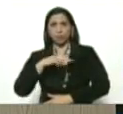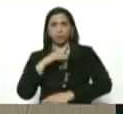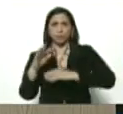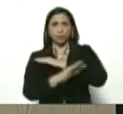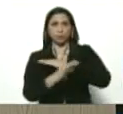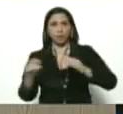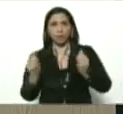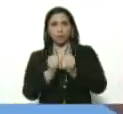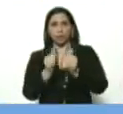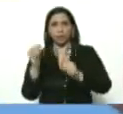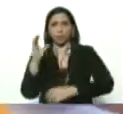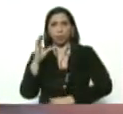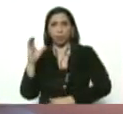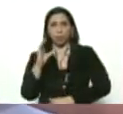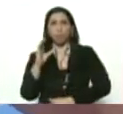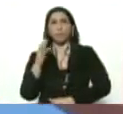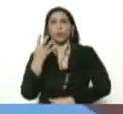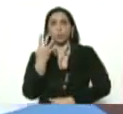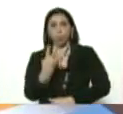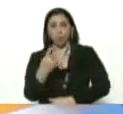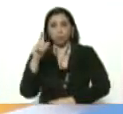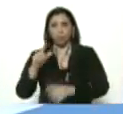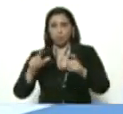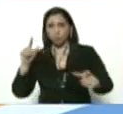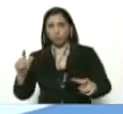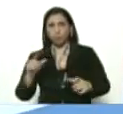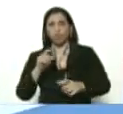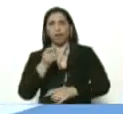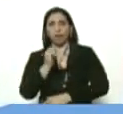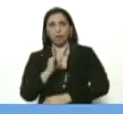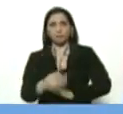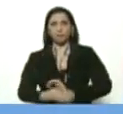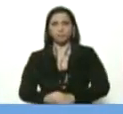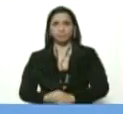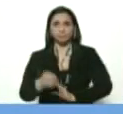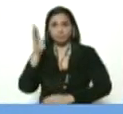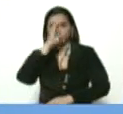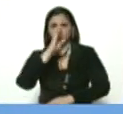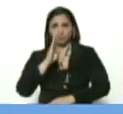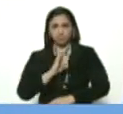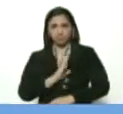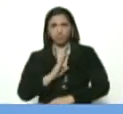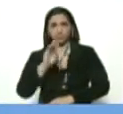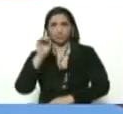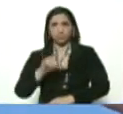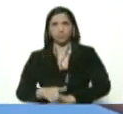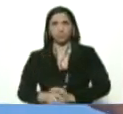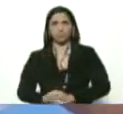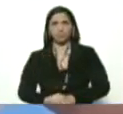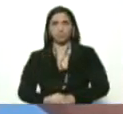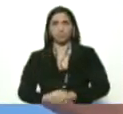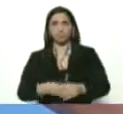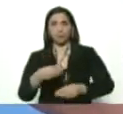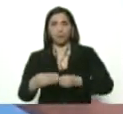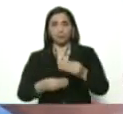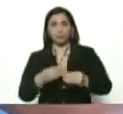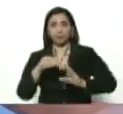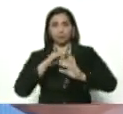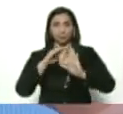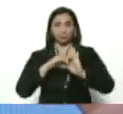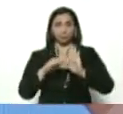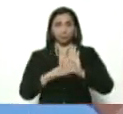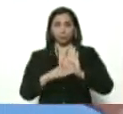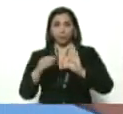estos cuatro casos los cuatro provienen de brasil y haciéndose el protocolo que ya está